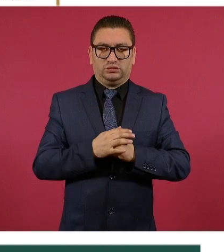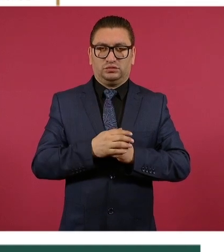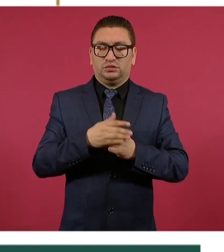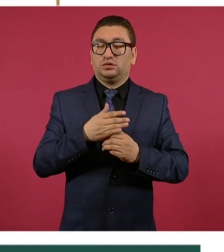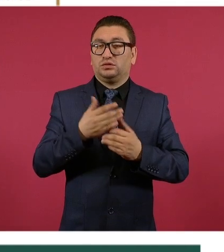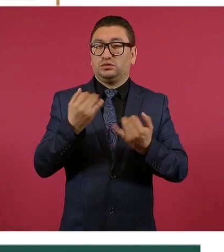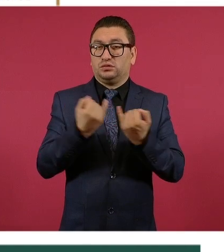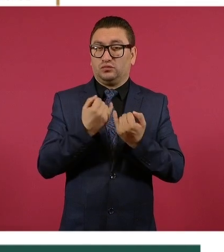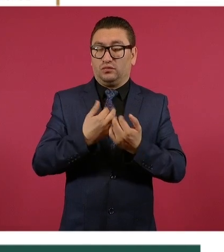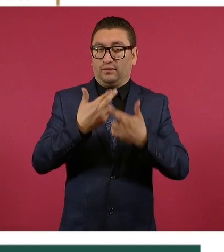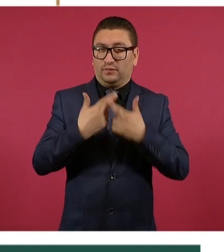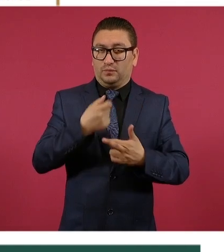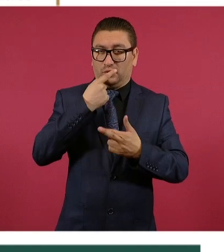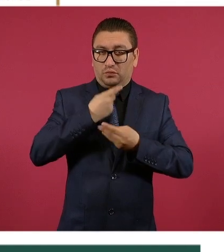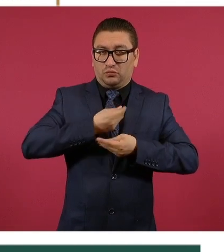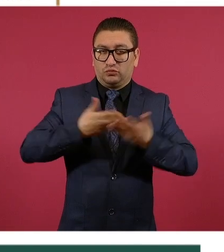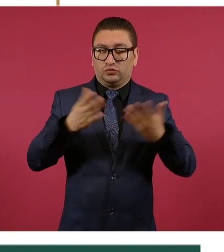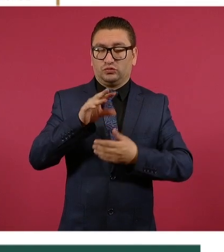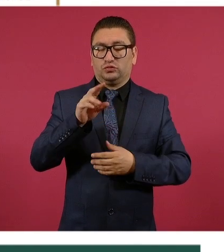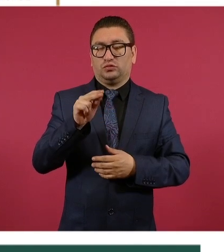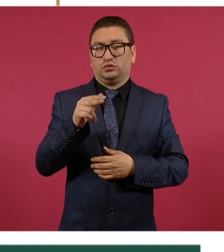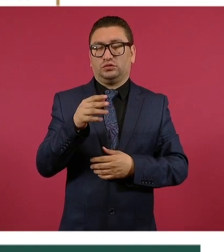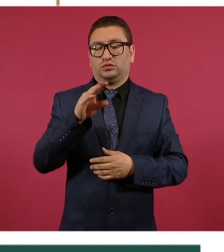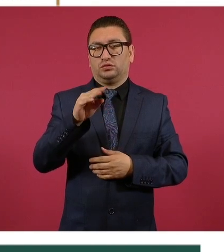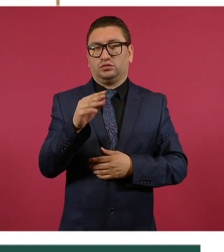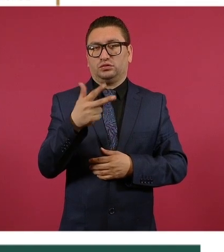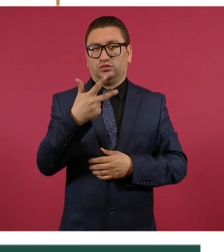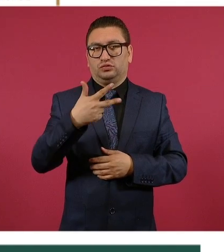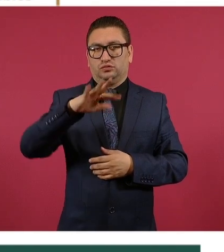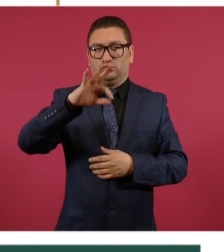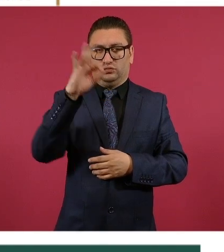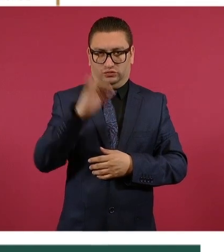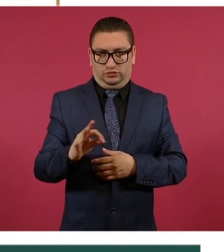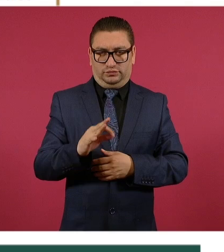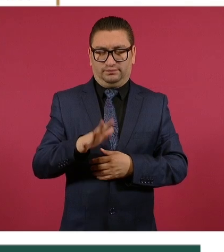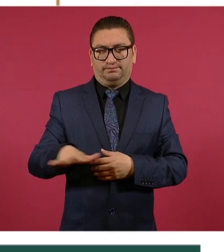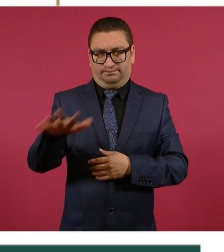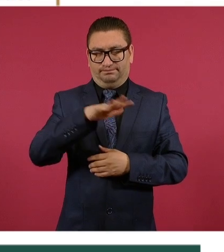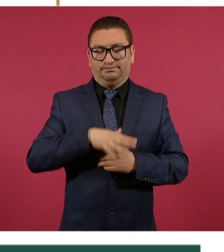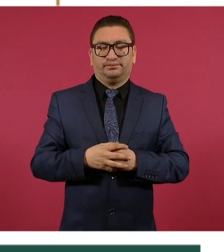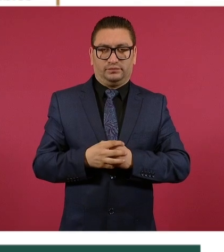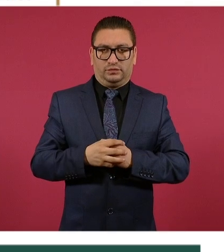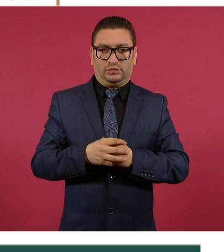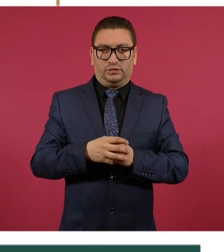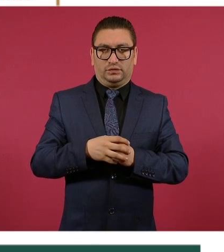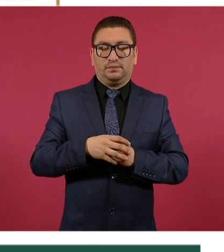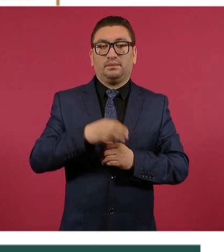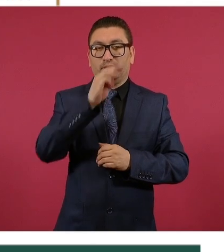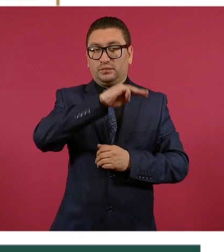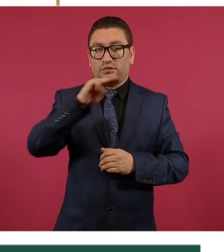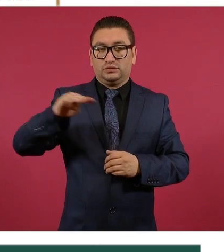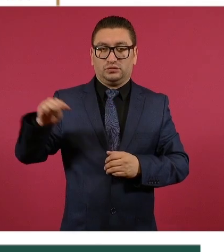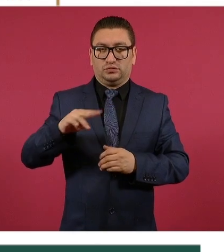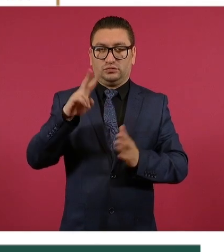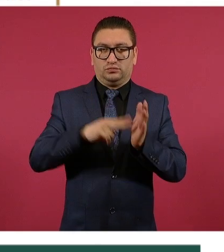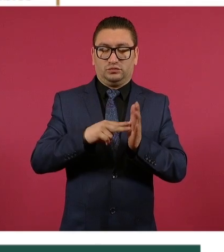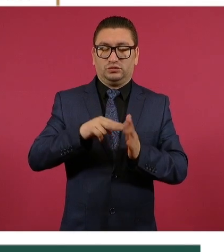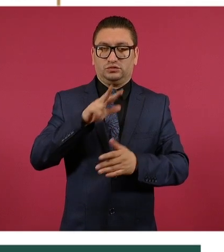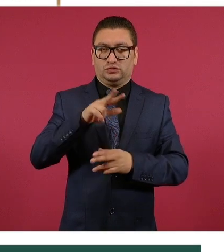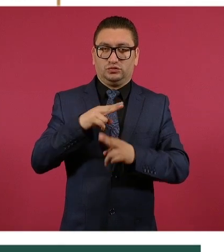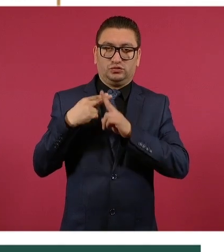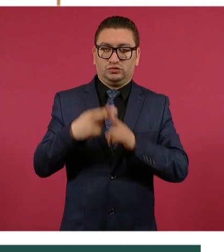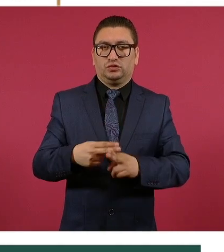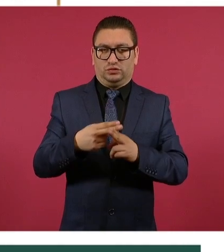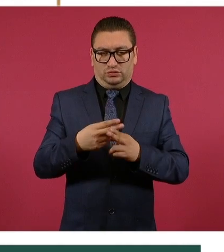está reportando un abasto del 98% en ese estado. En Michoacán, de 2018 a